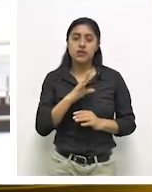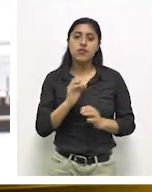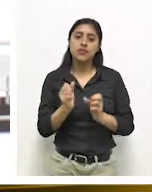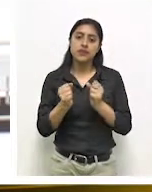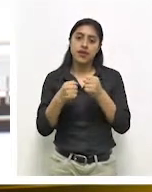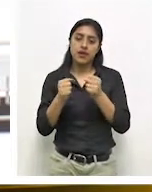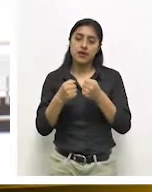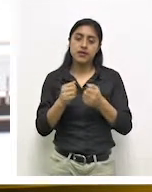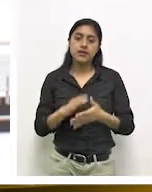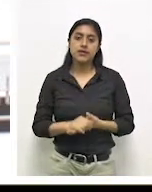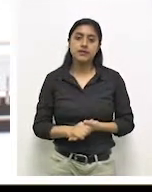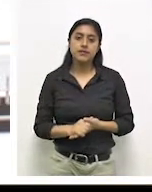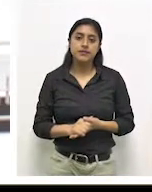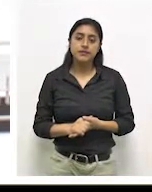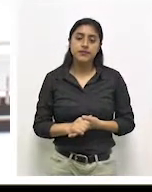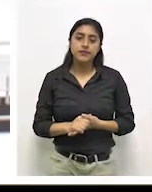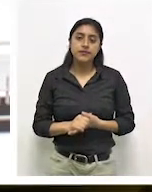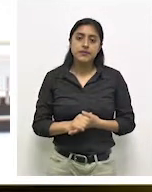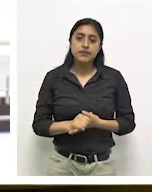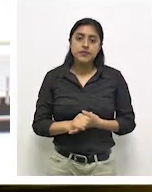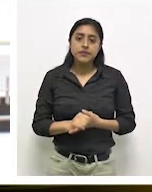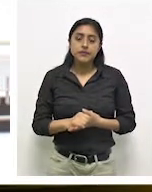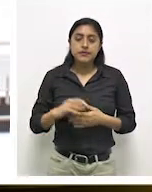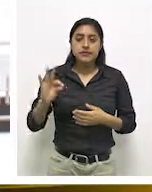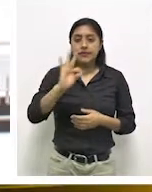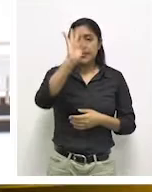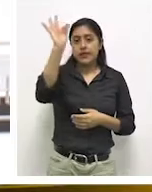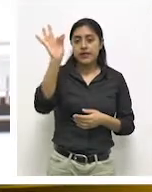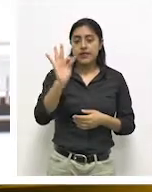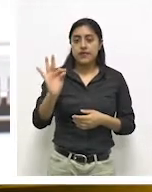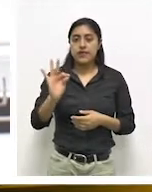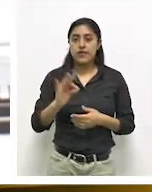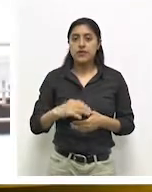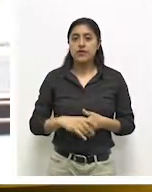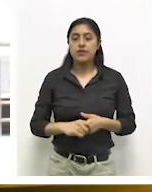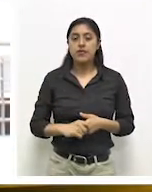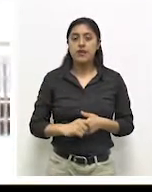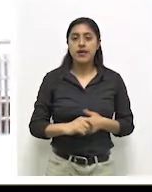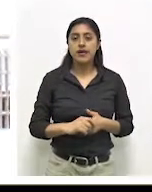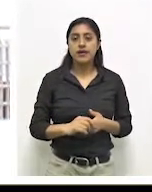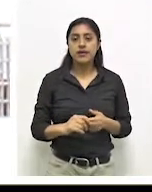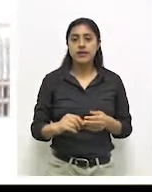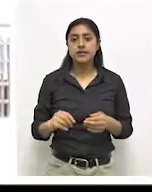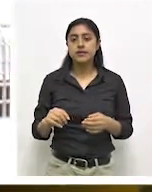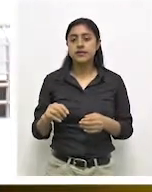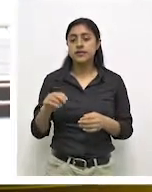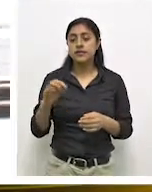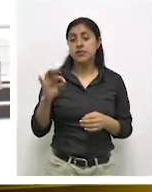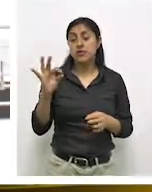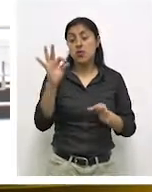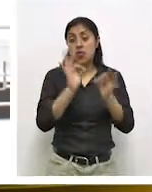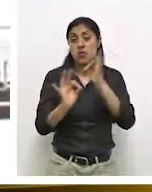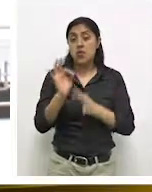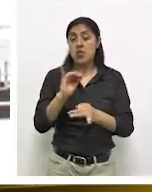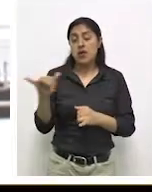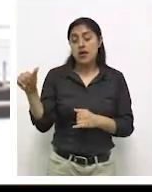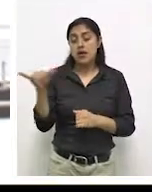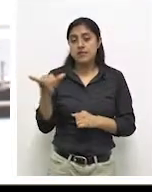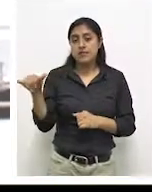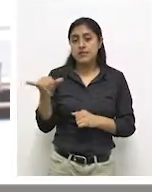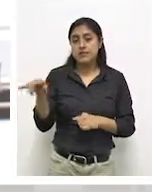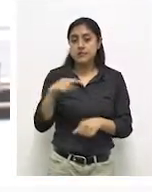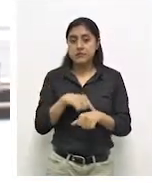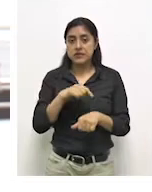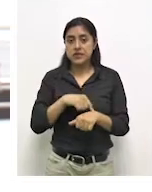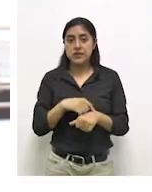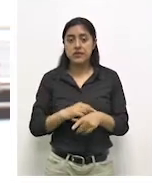por dos trámites diferentes que estaba haciendo en su momento, simplemente de forma simultánea. Uno era porque estaba